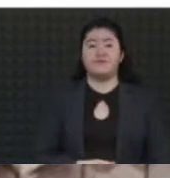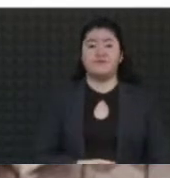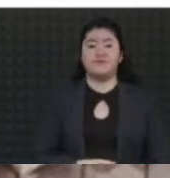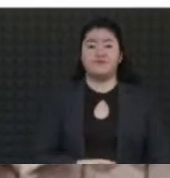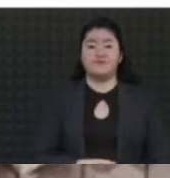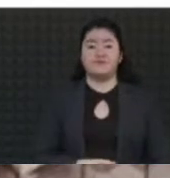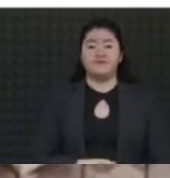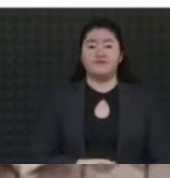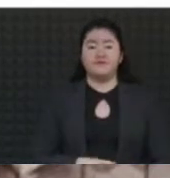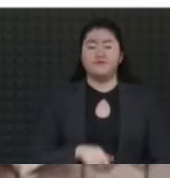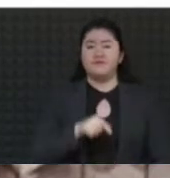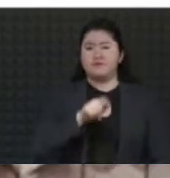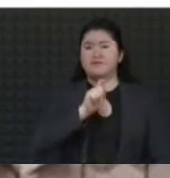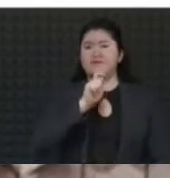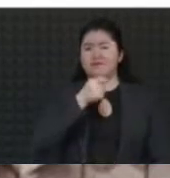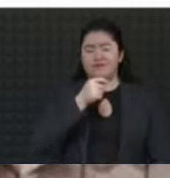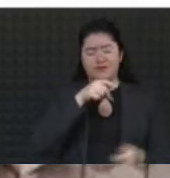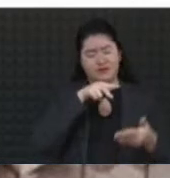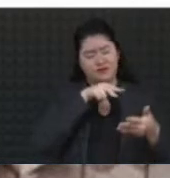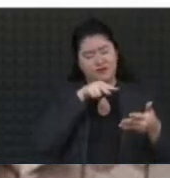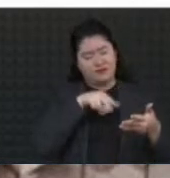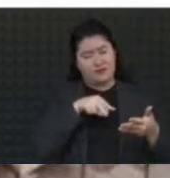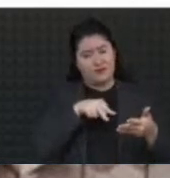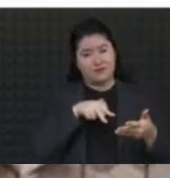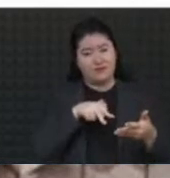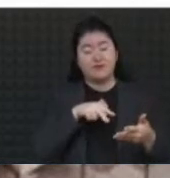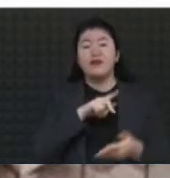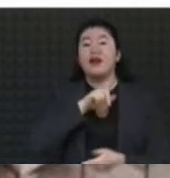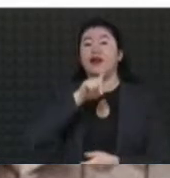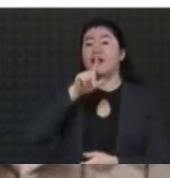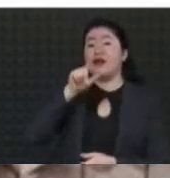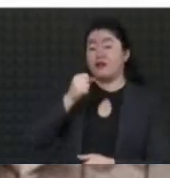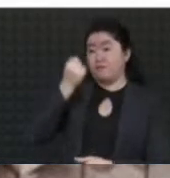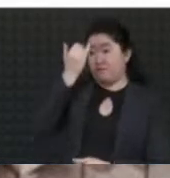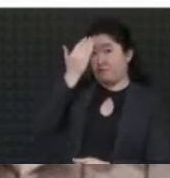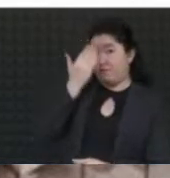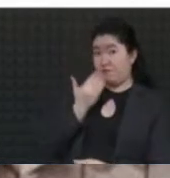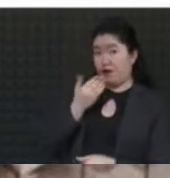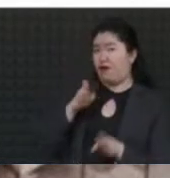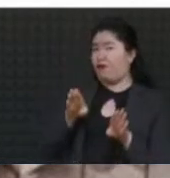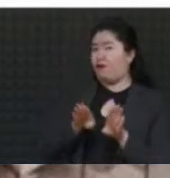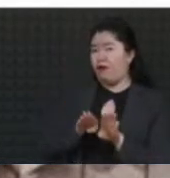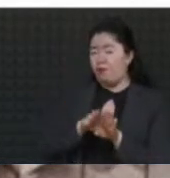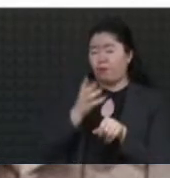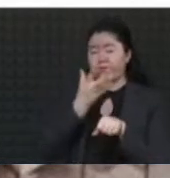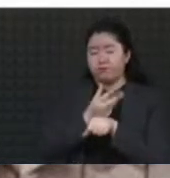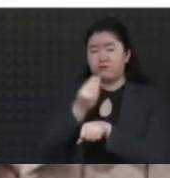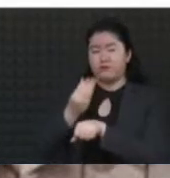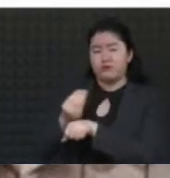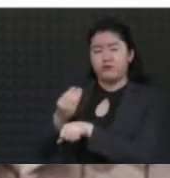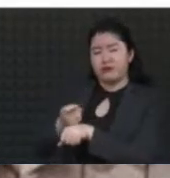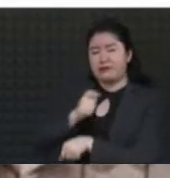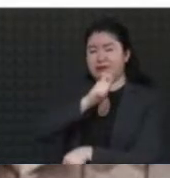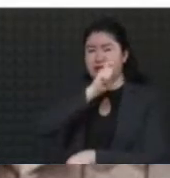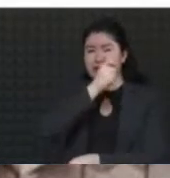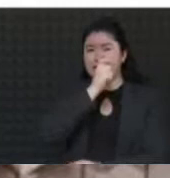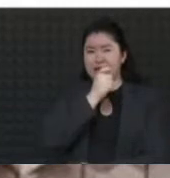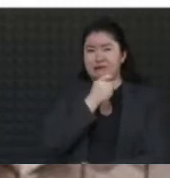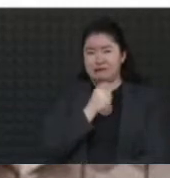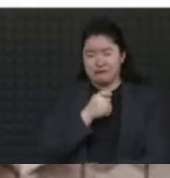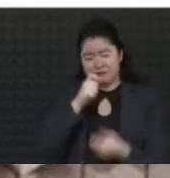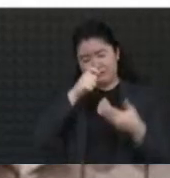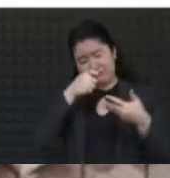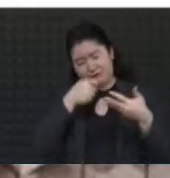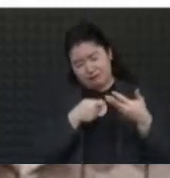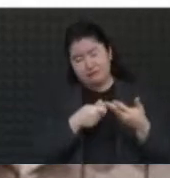esta es textualmente la nota técnica y ahorita veremos ya las imágenes de en qué consisten estos puntales, conexiones y